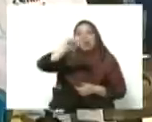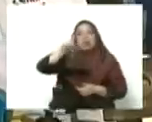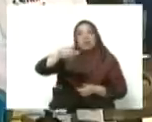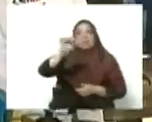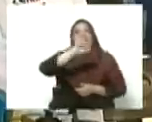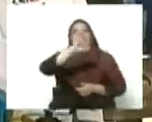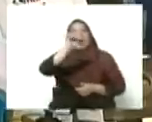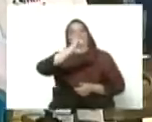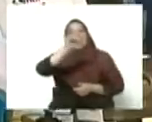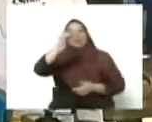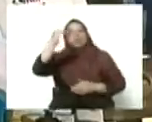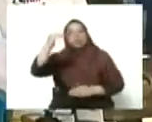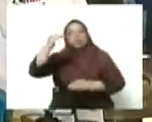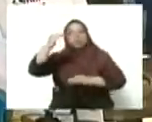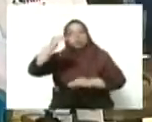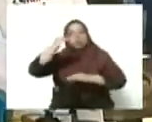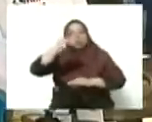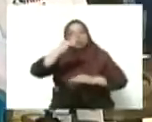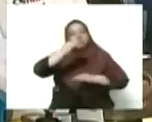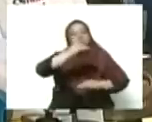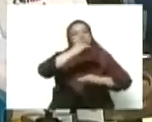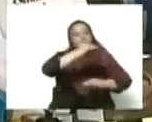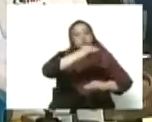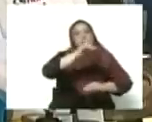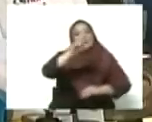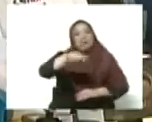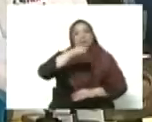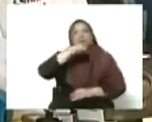muy importante también informar que